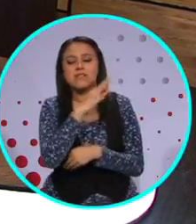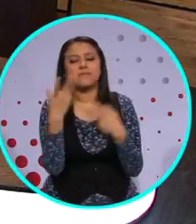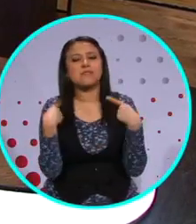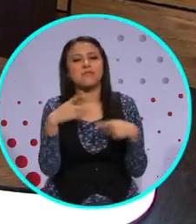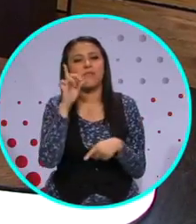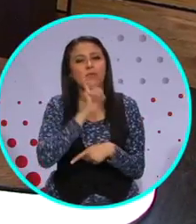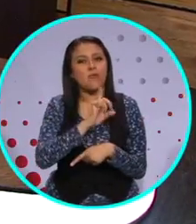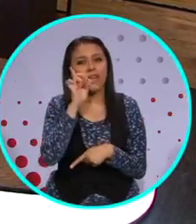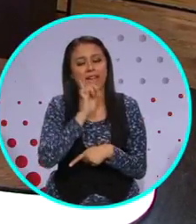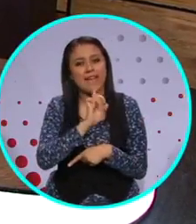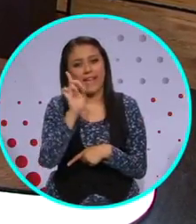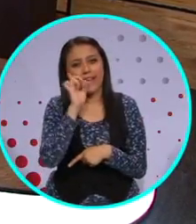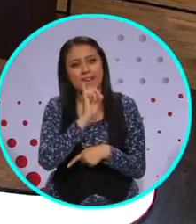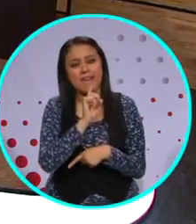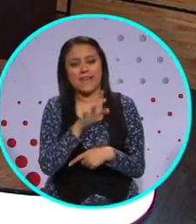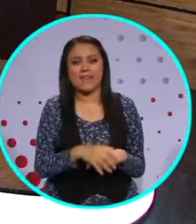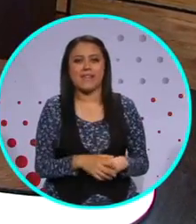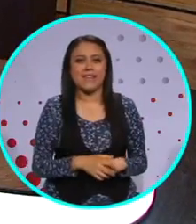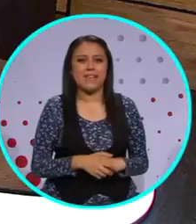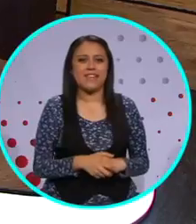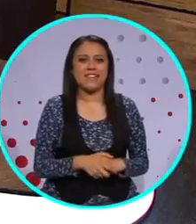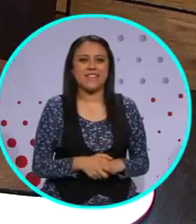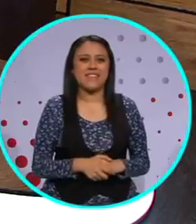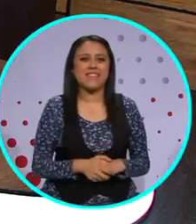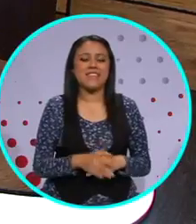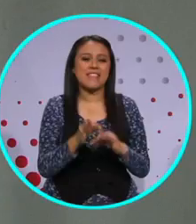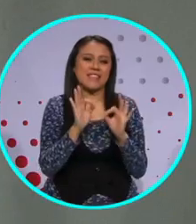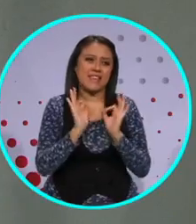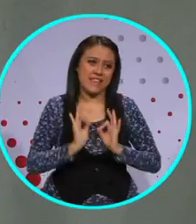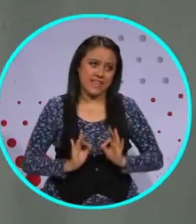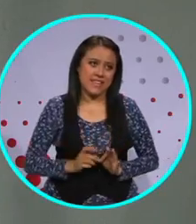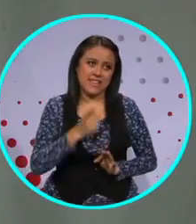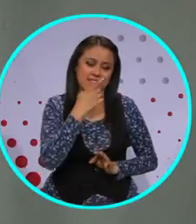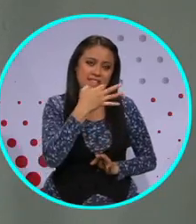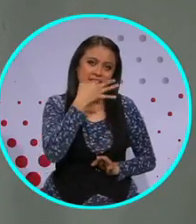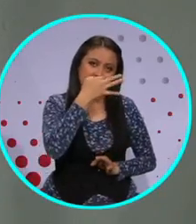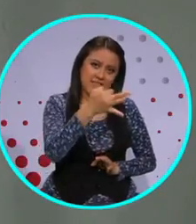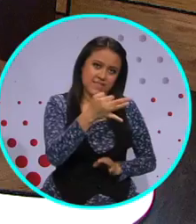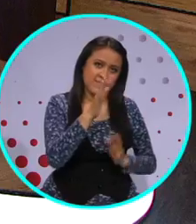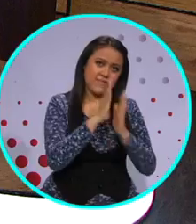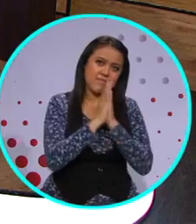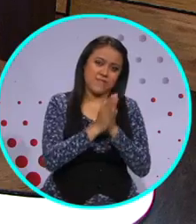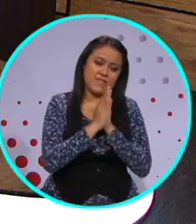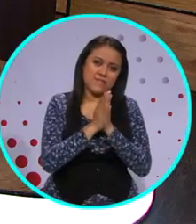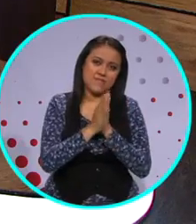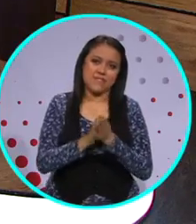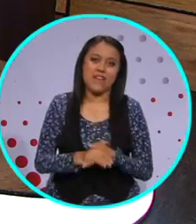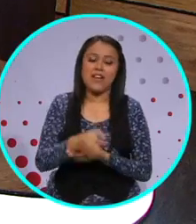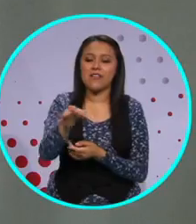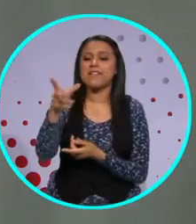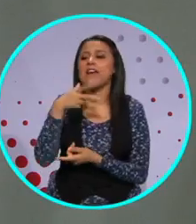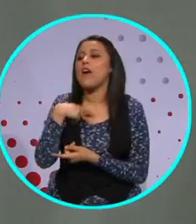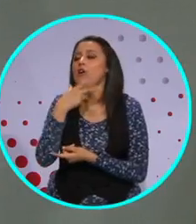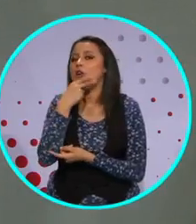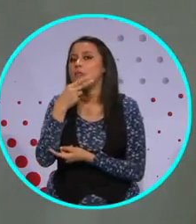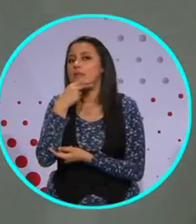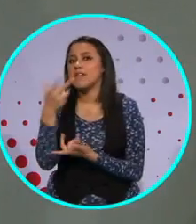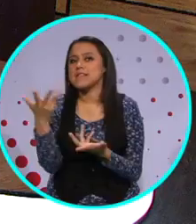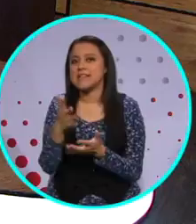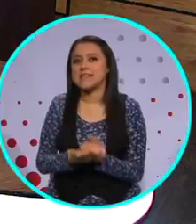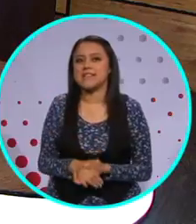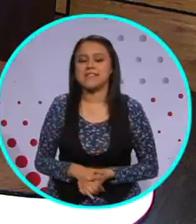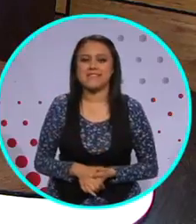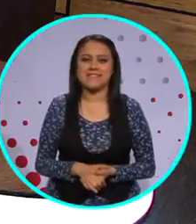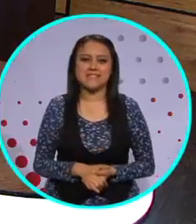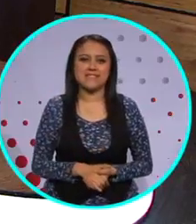mundo y menos mal que le tocó que fuera niña tranquila jamás te aviso para que no hable cardio es calor correcta lo retaba aquí el productor se puso cuanto menos vale